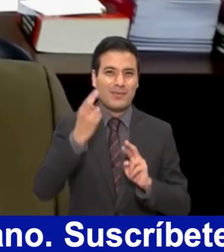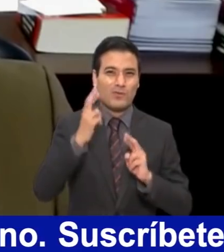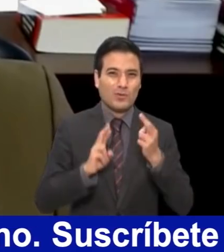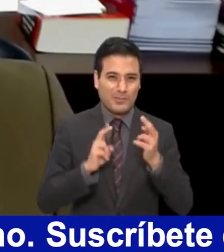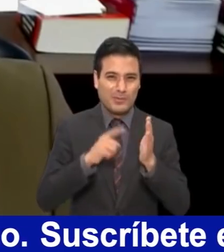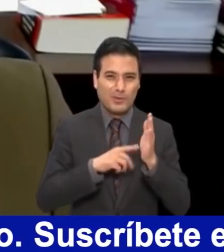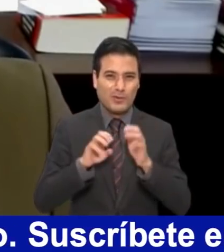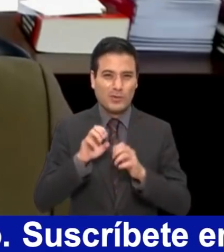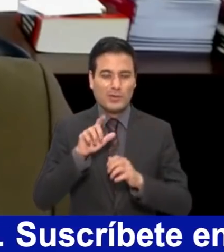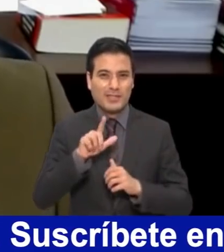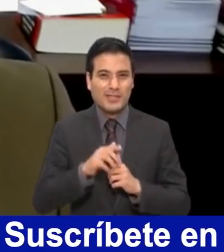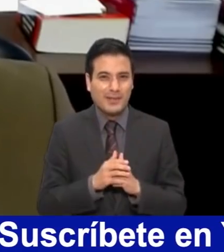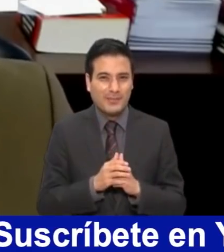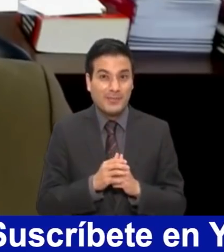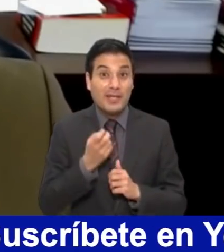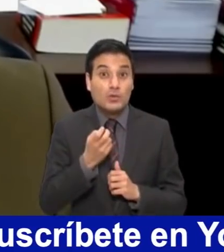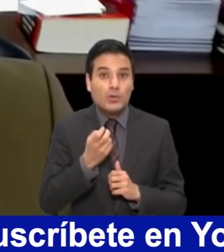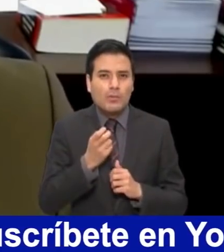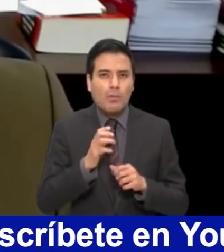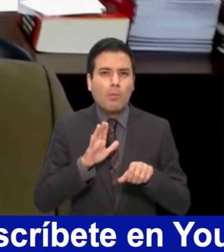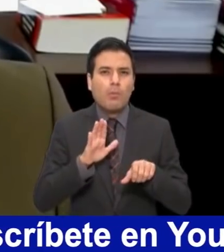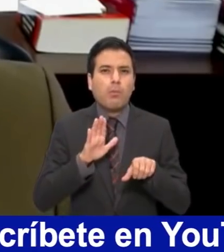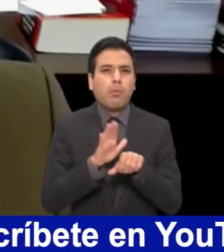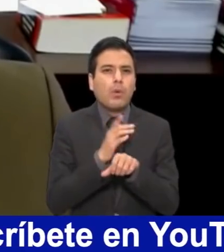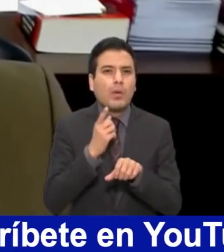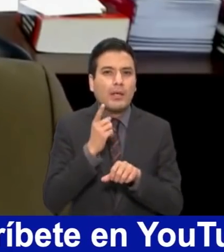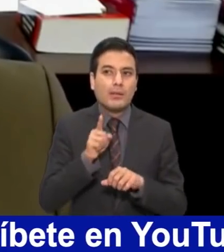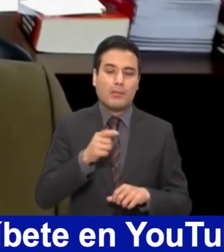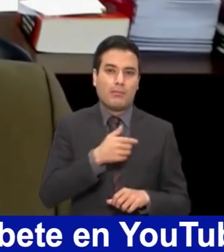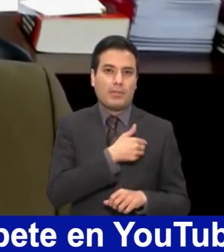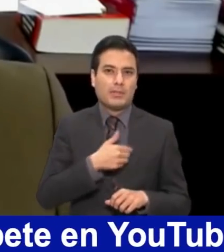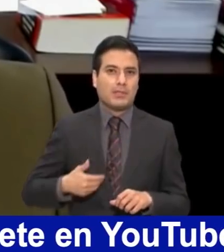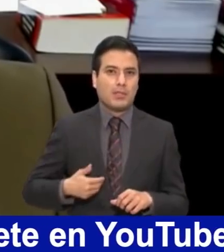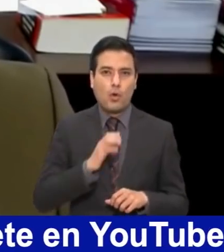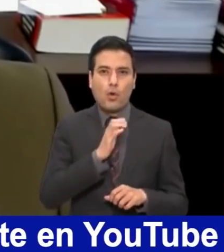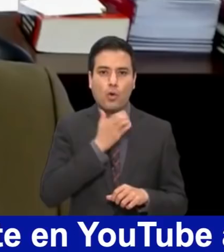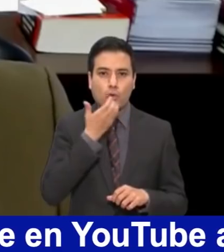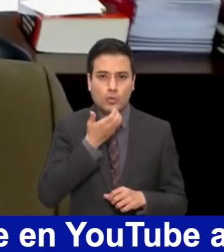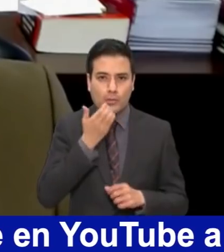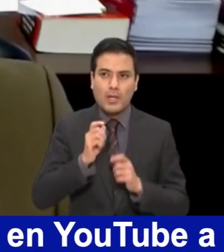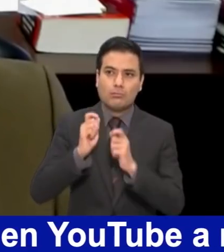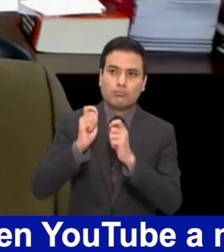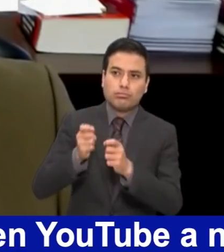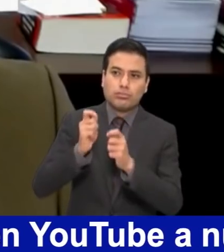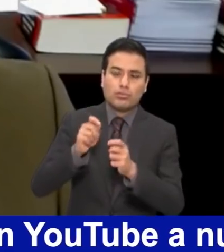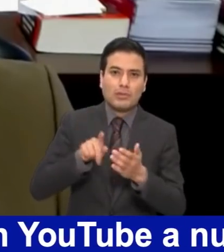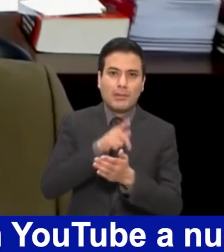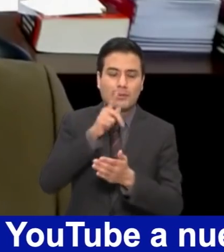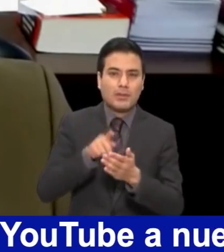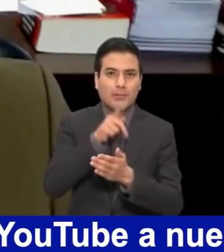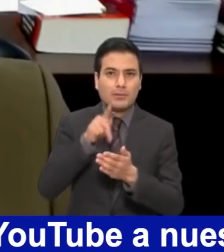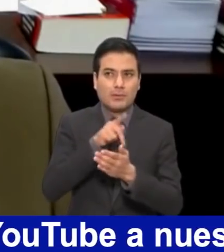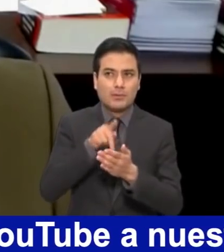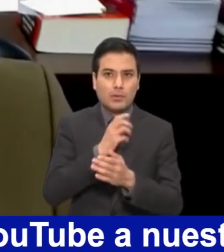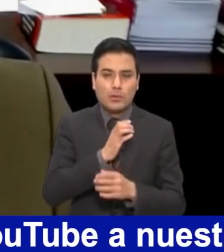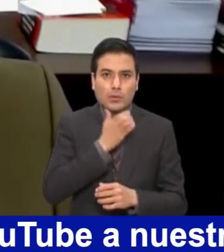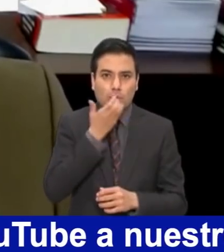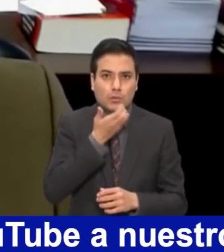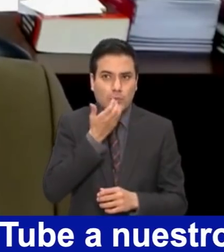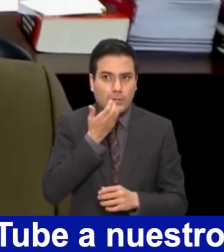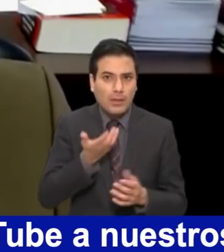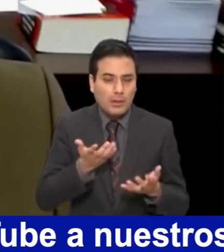una consigna que se orientó hacia la figura presidencial y de hecho ni siquiera estuvo vigente en los primeros años de nuestra